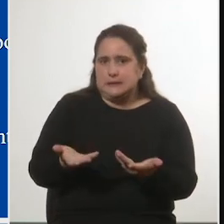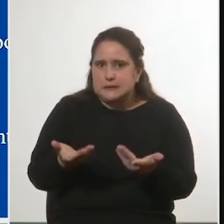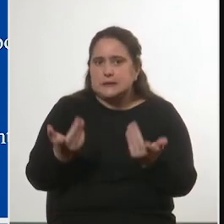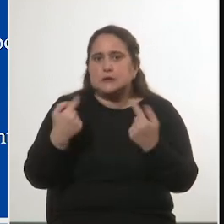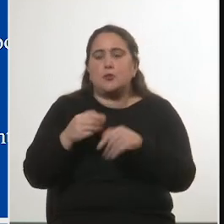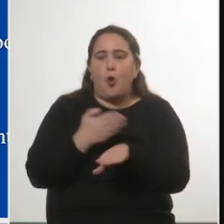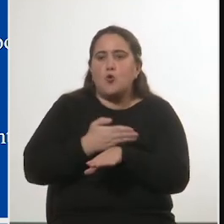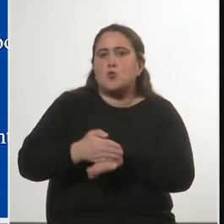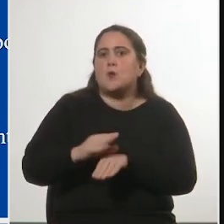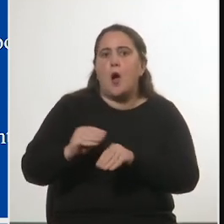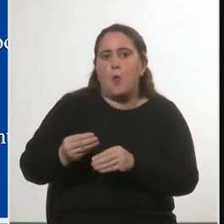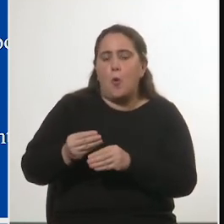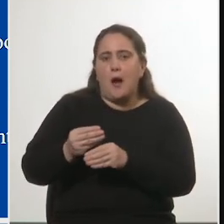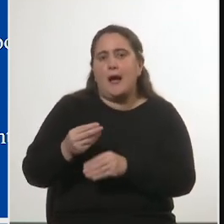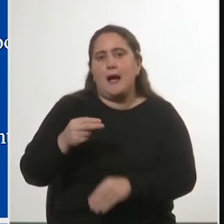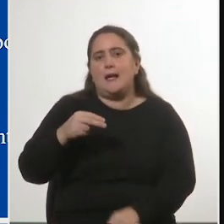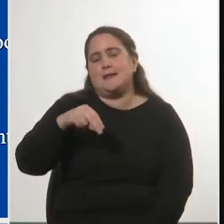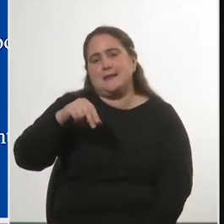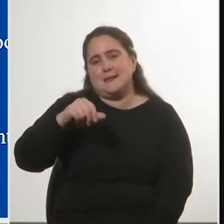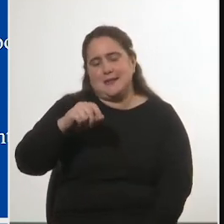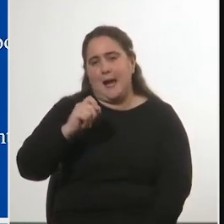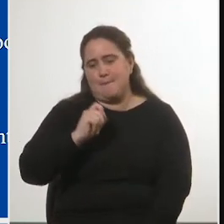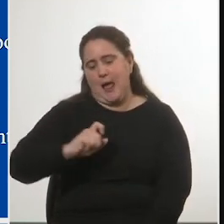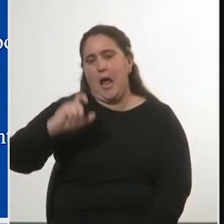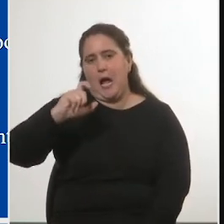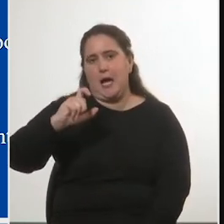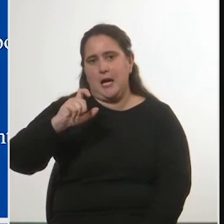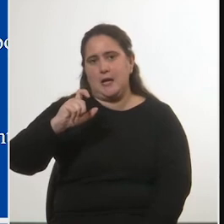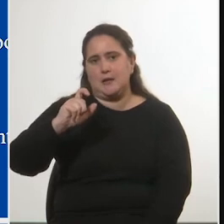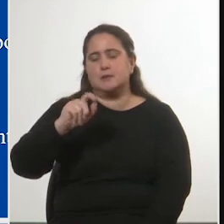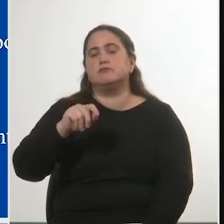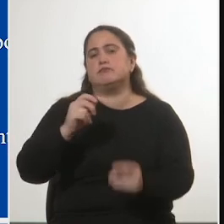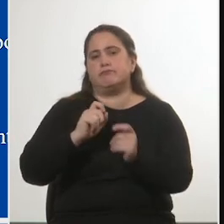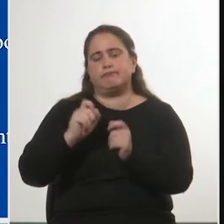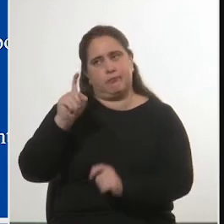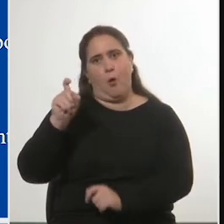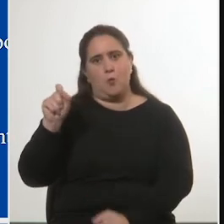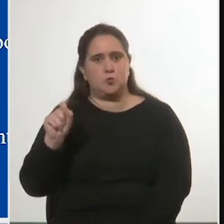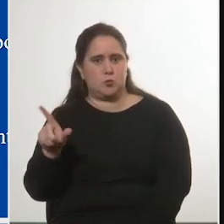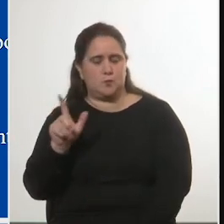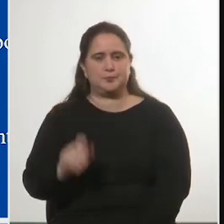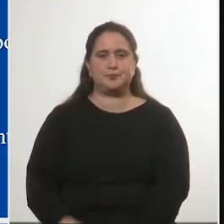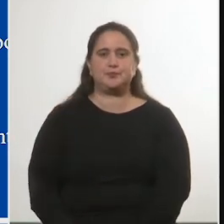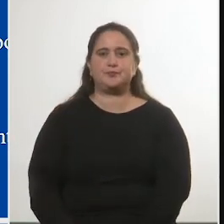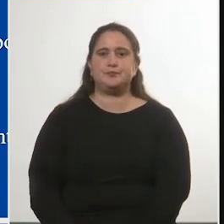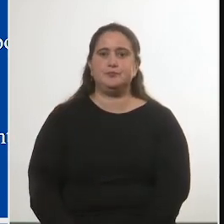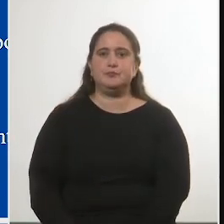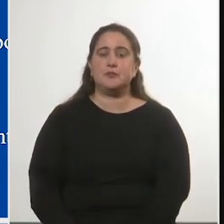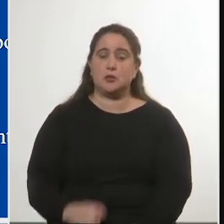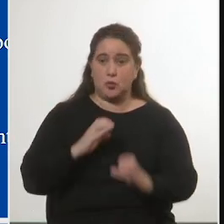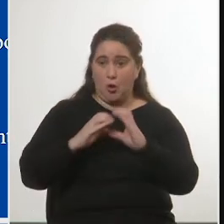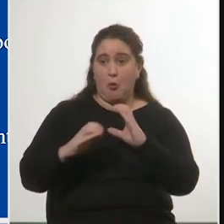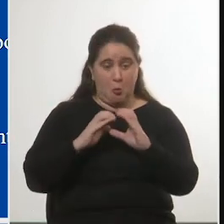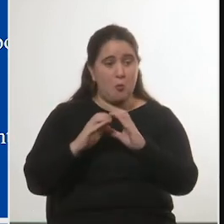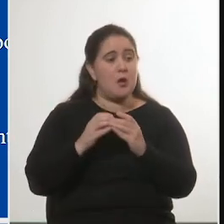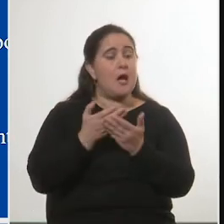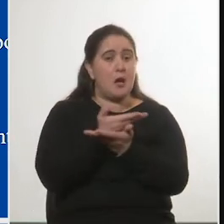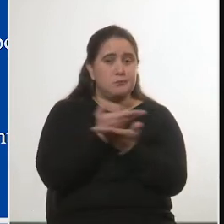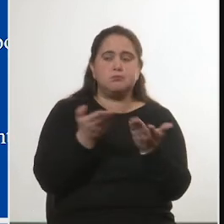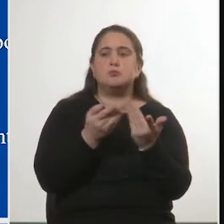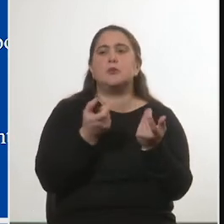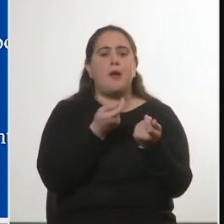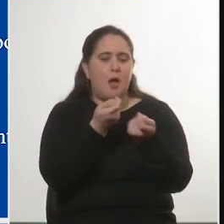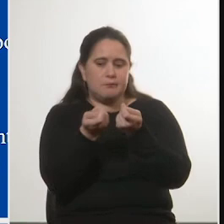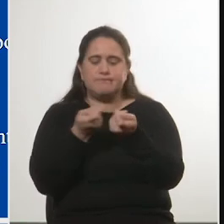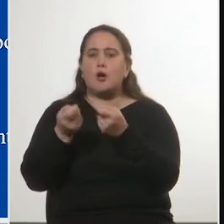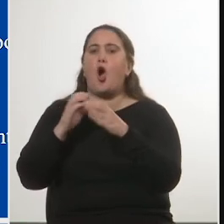como consecuencia incrementaron los niveles de iones en el agua de OCE. Se comunica y se coopera con los